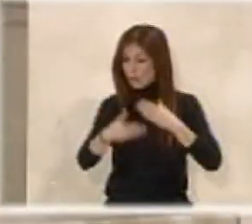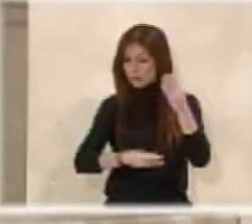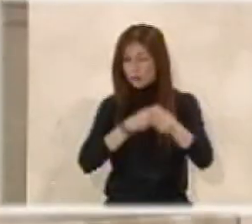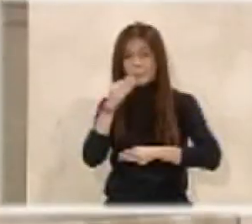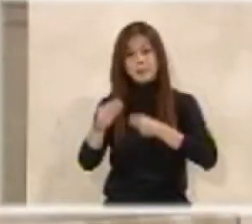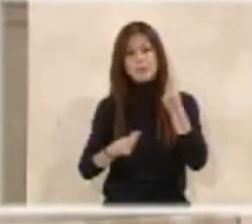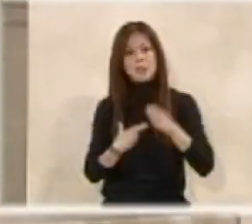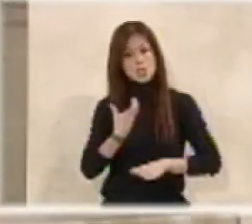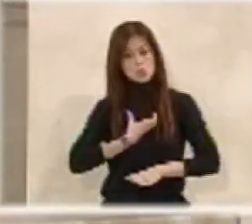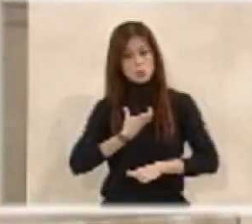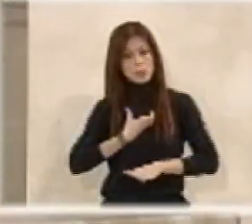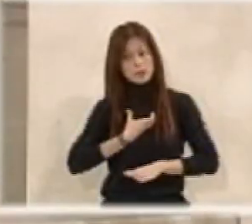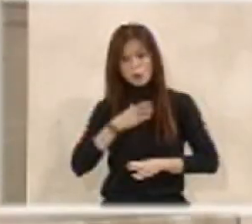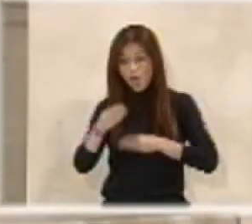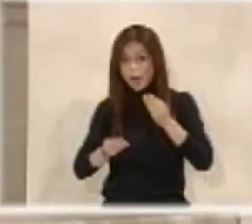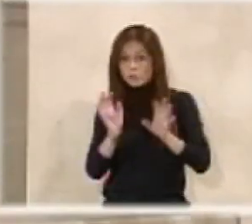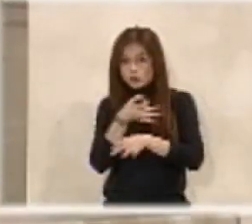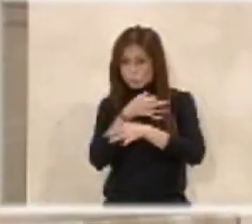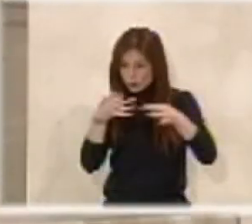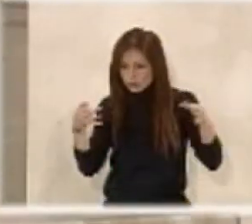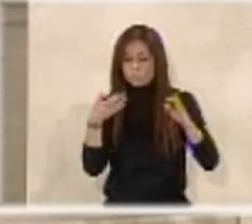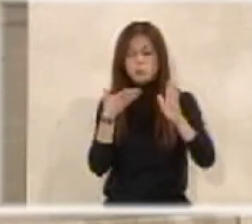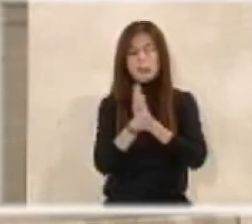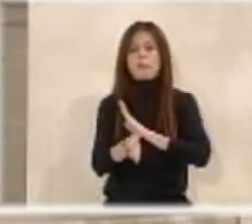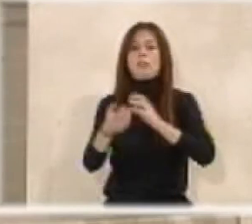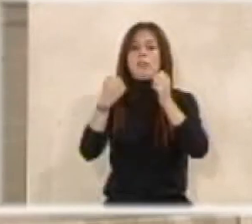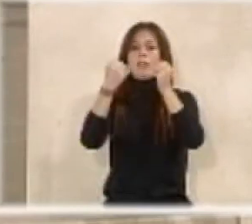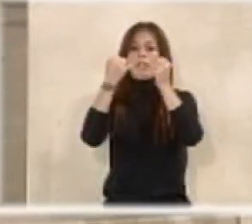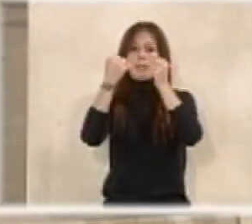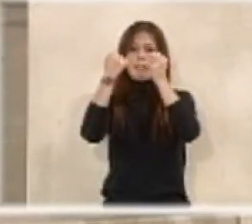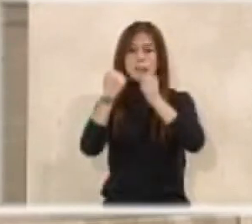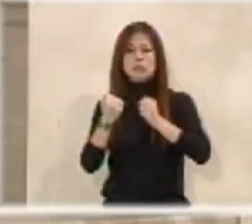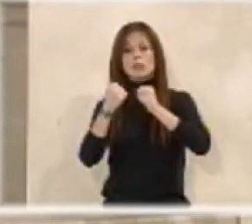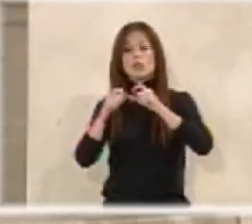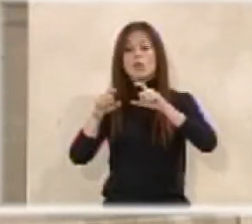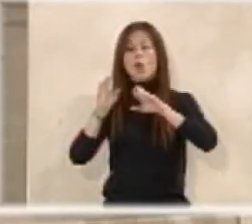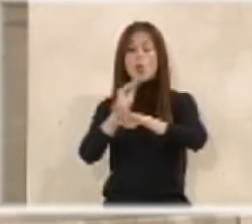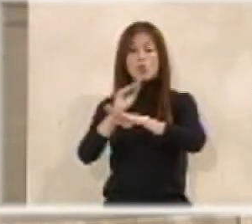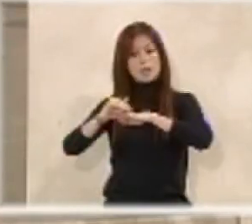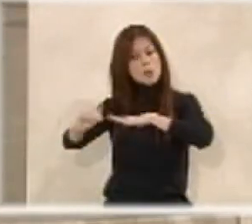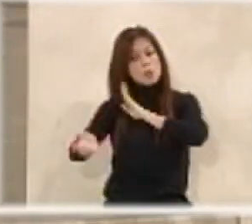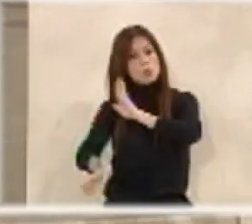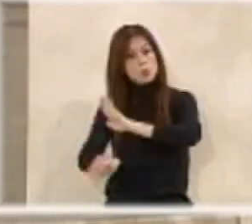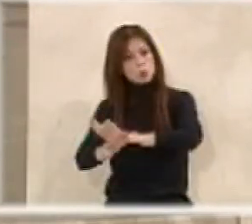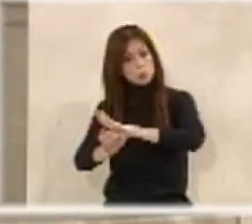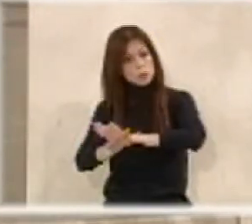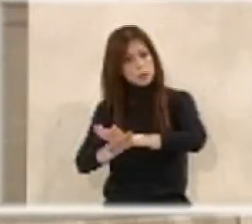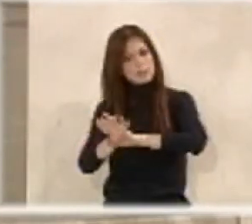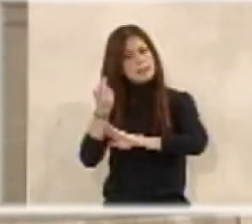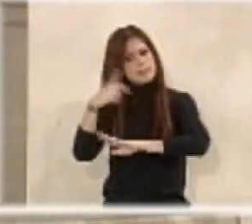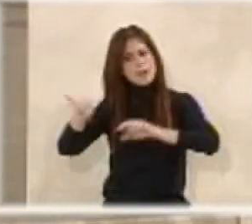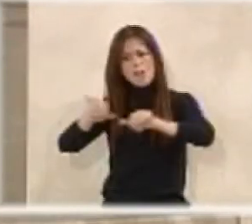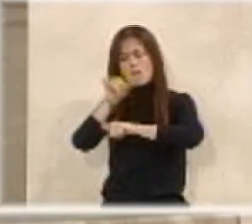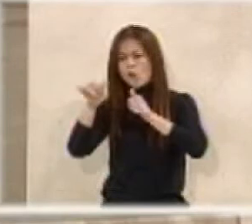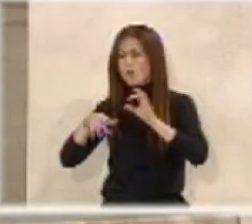parte del Ayuntamiento es lo correcto, mantener lo que es la entidad de conservación, arreglarle la forma jurídica,